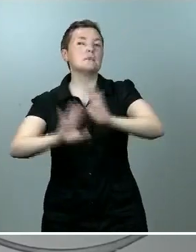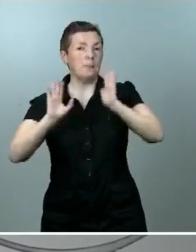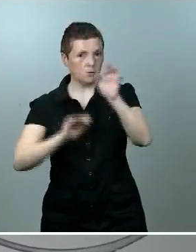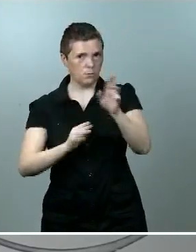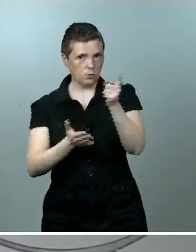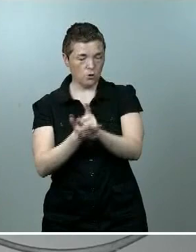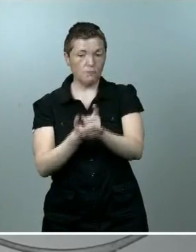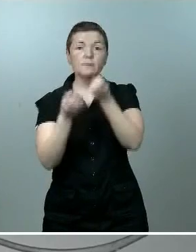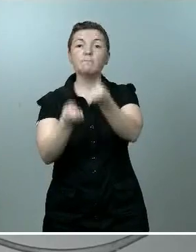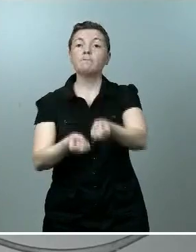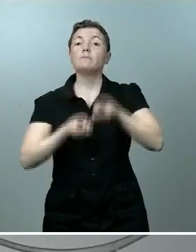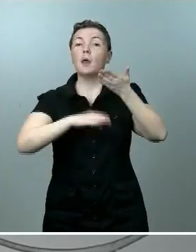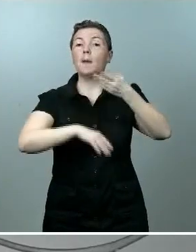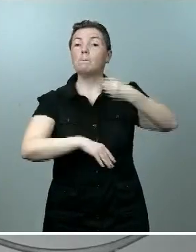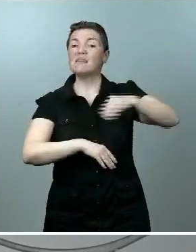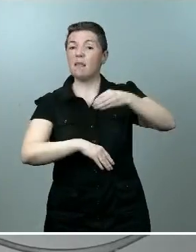Gracias.